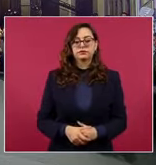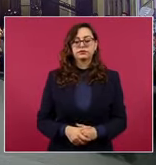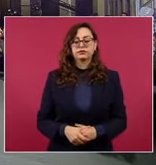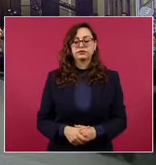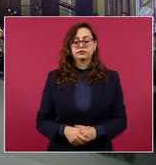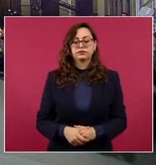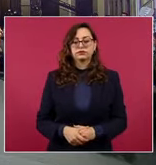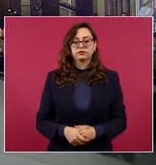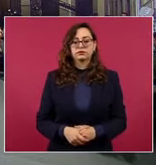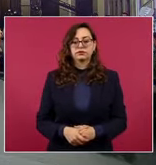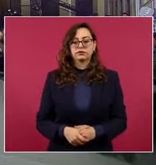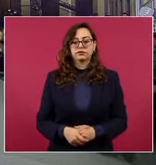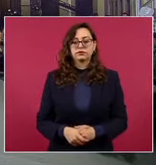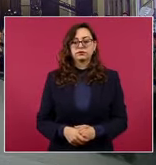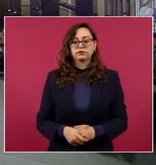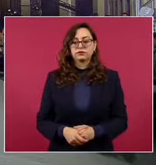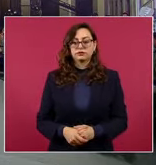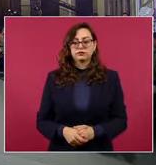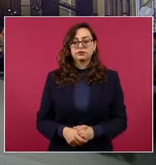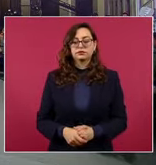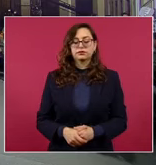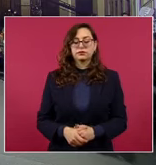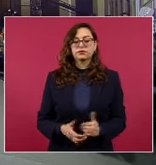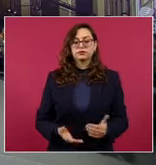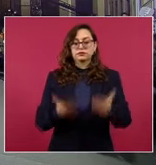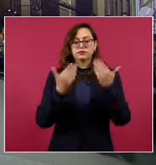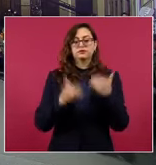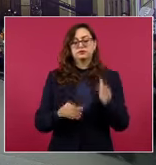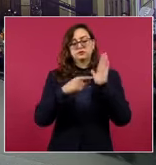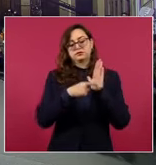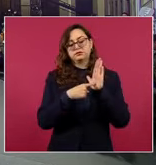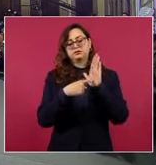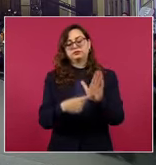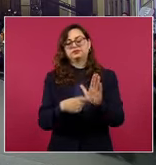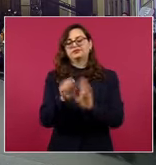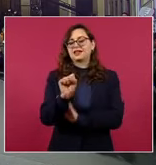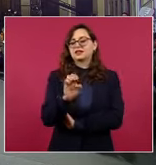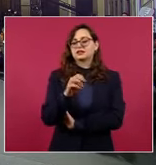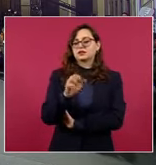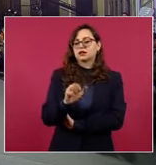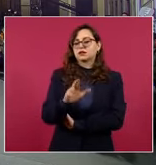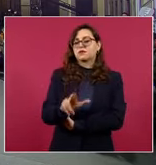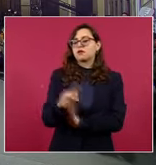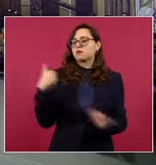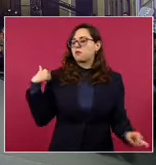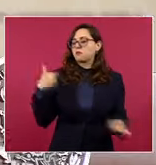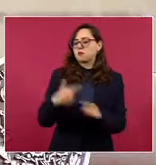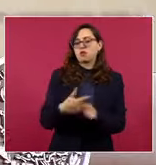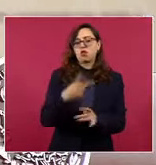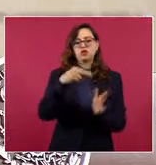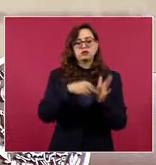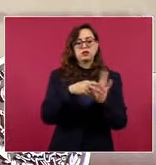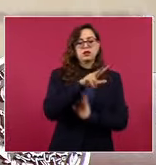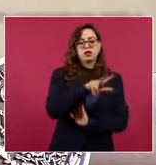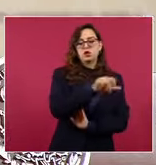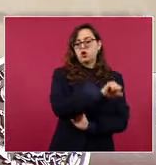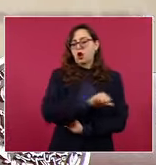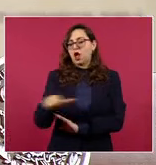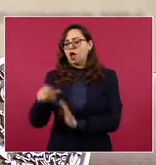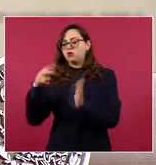presentar lo que la Secretaría de Marina Armada de México implementó del 2018 a la